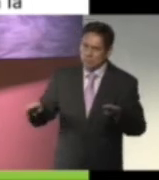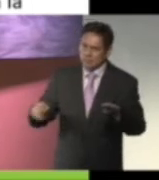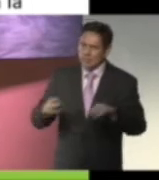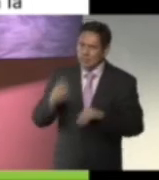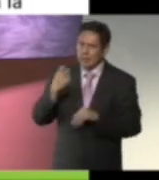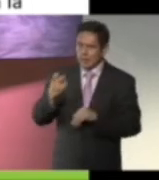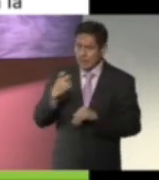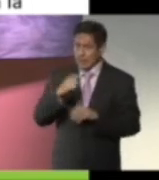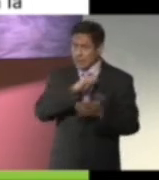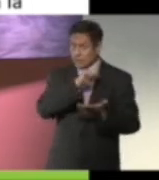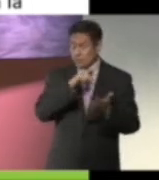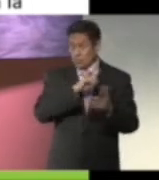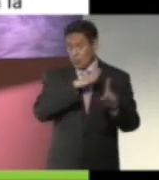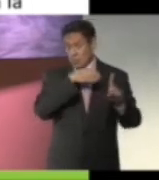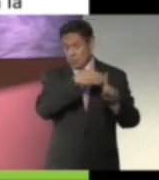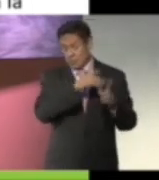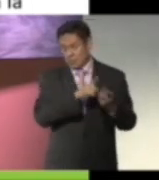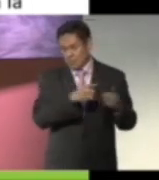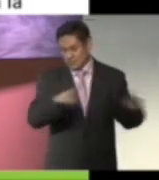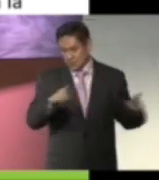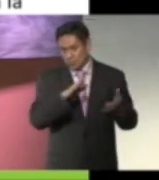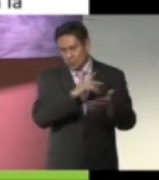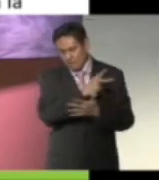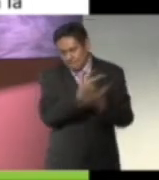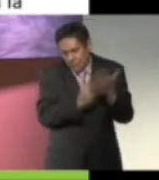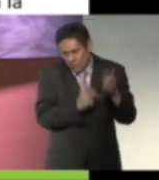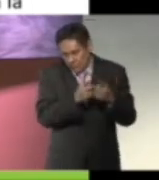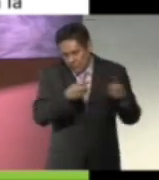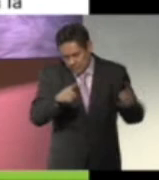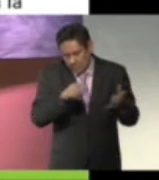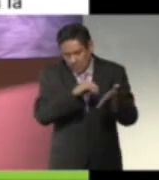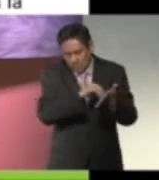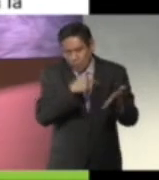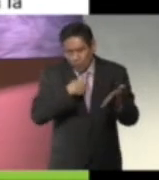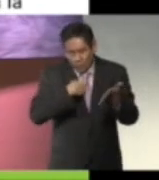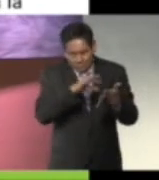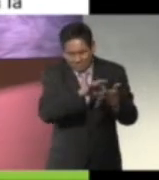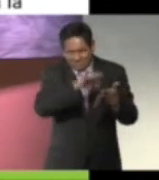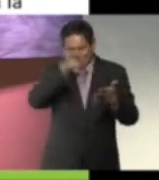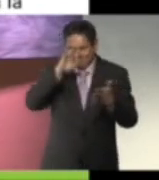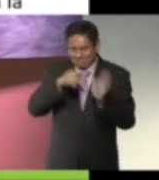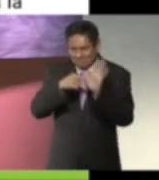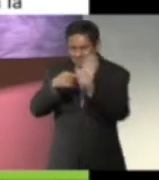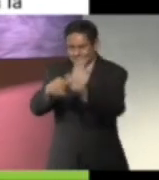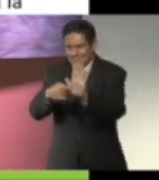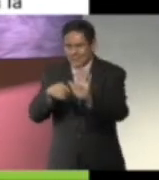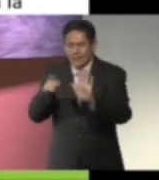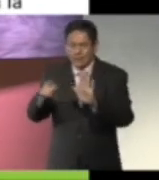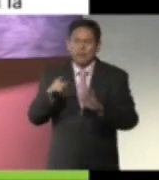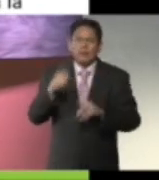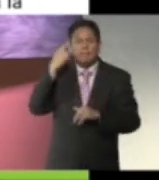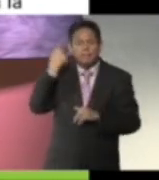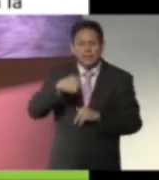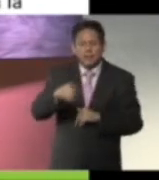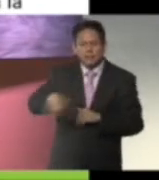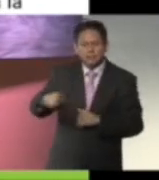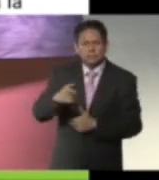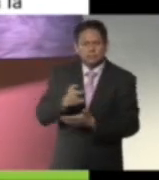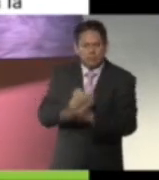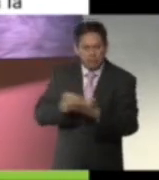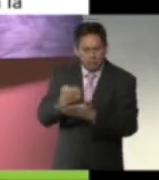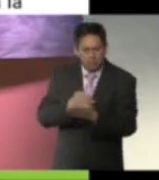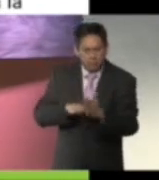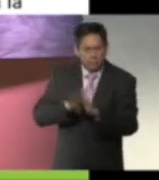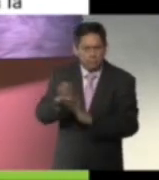textual en eso de los Objetivos de Desarrollo Sostenible. Para conseguir el desarrollo económico, el crecimiento económico, las sociedades deberán crear